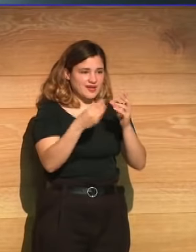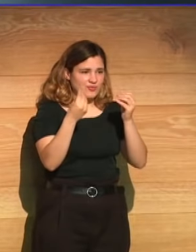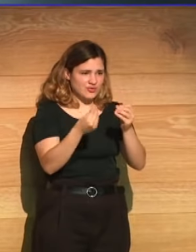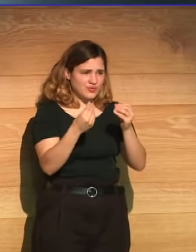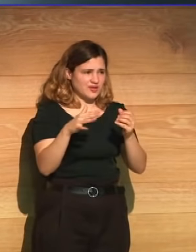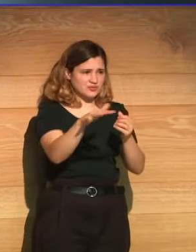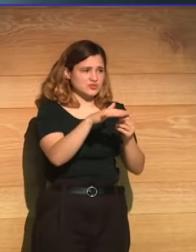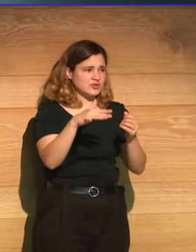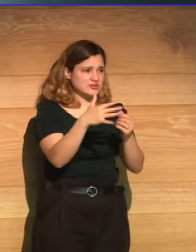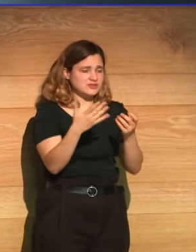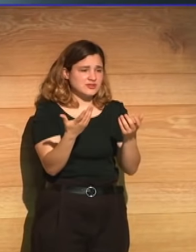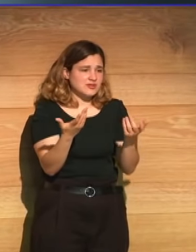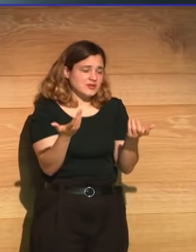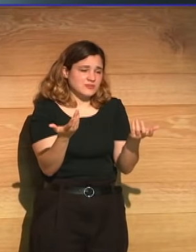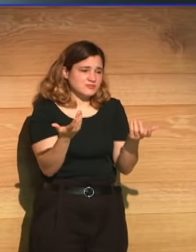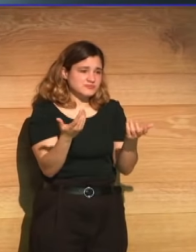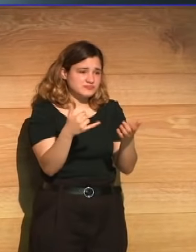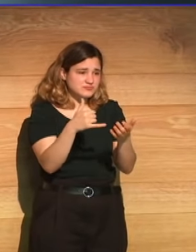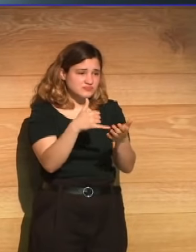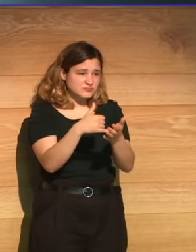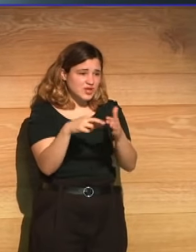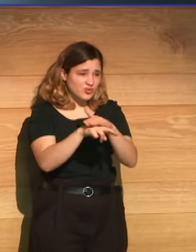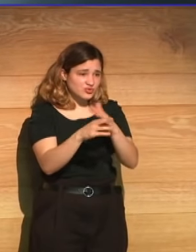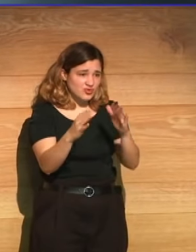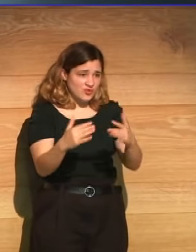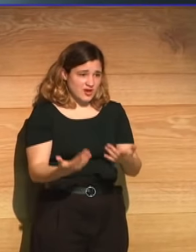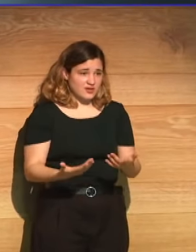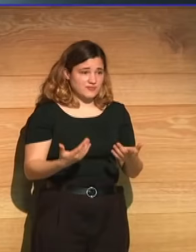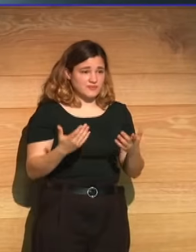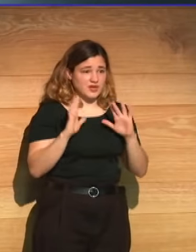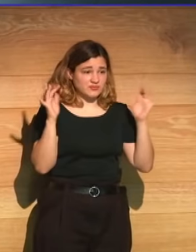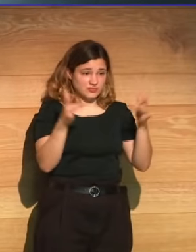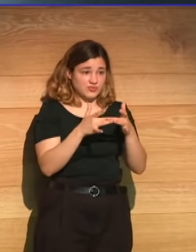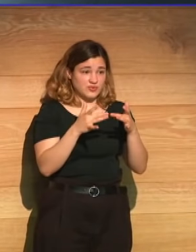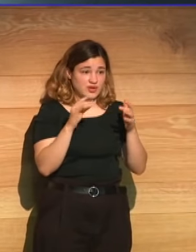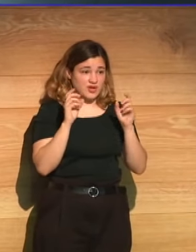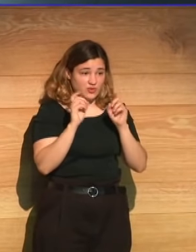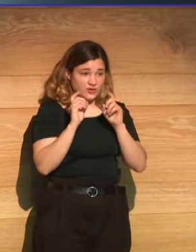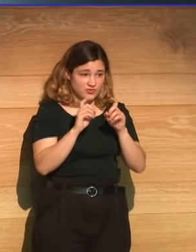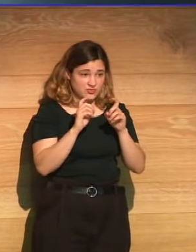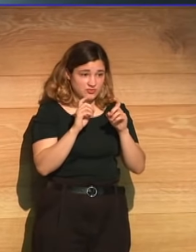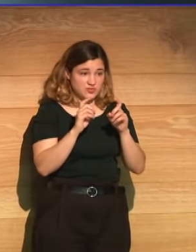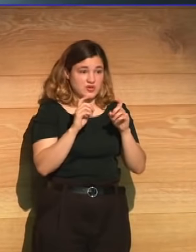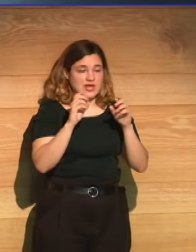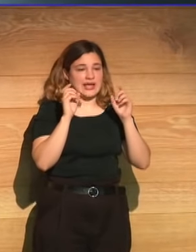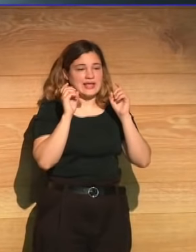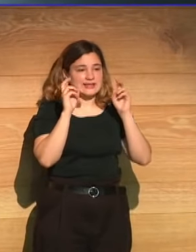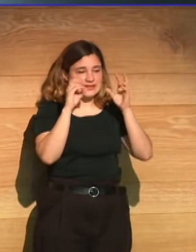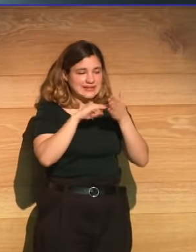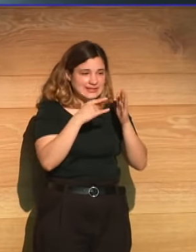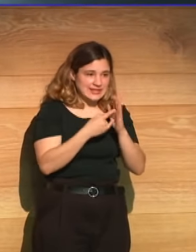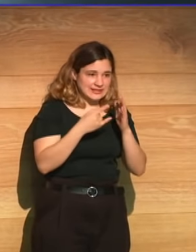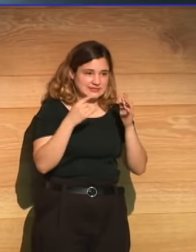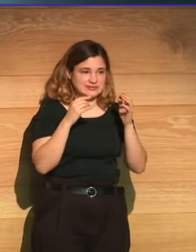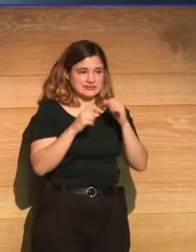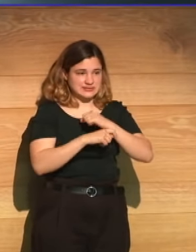más vulnerables. Da acceso a plataformas educativas que tienen incorporadas técnicas de innovación educativa. Da acceso a formación